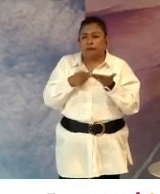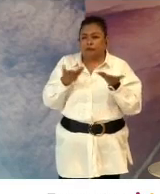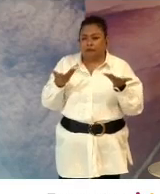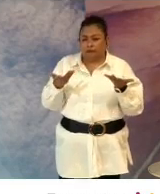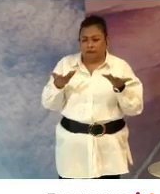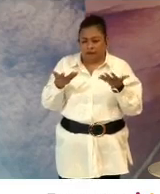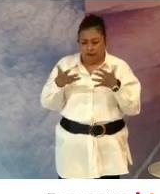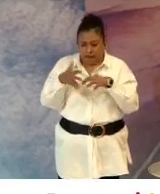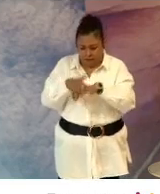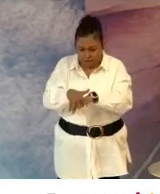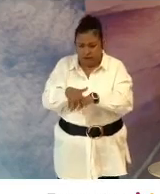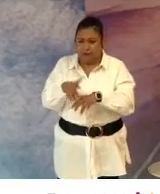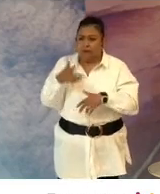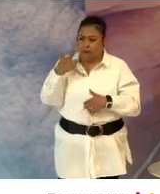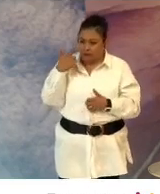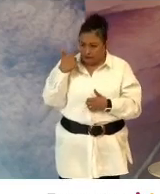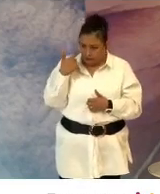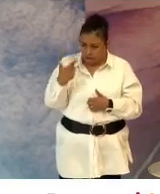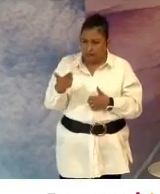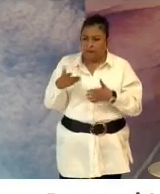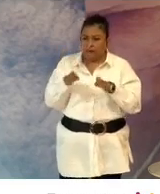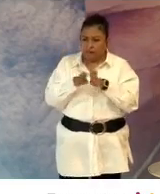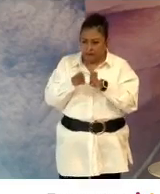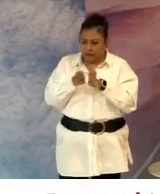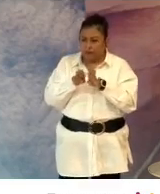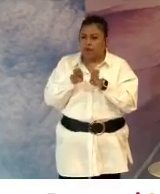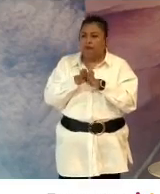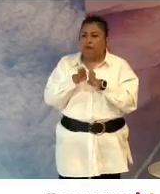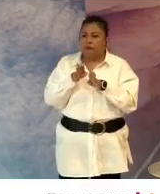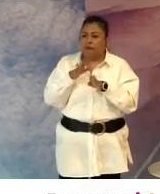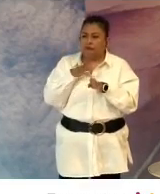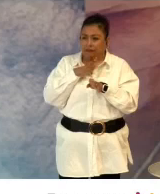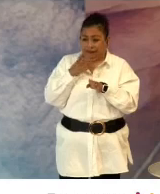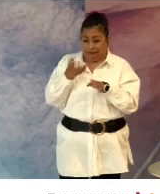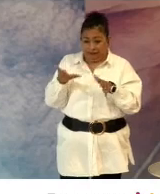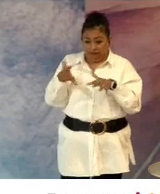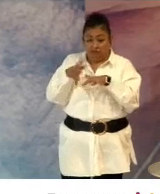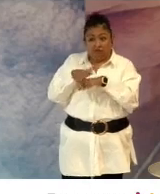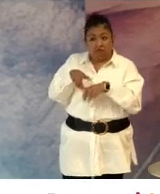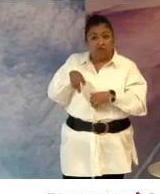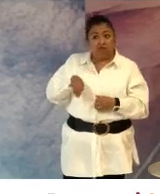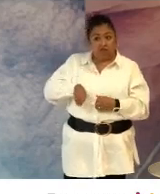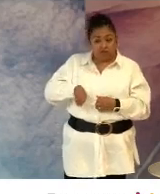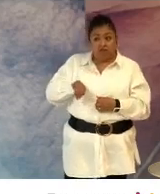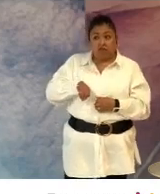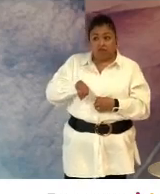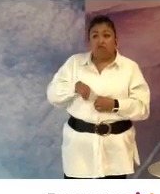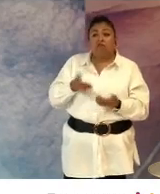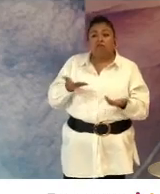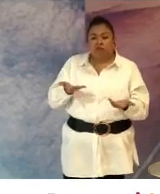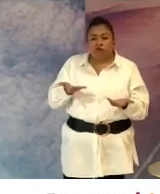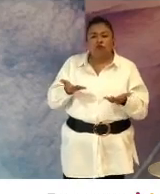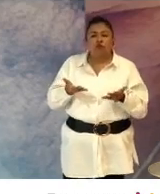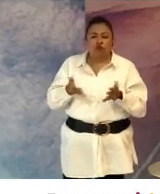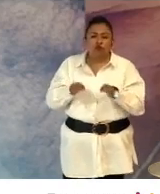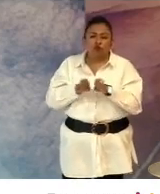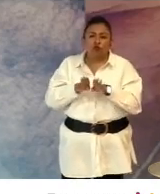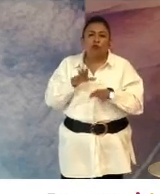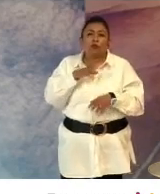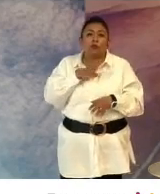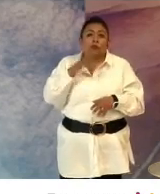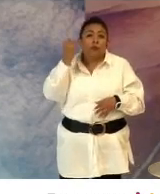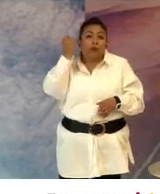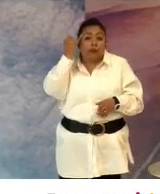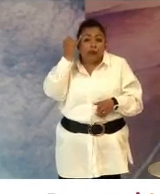convergencia, veremos un espacio de convergencia muy interesante que se relaciona con